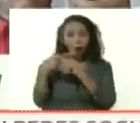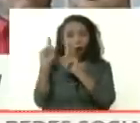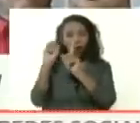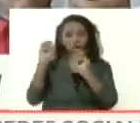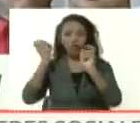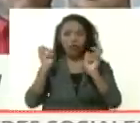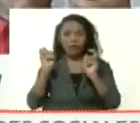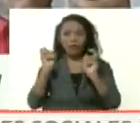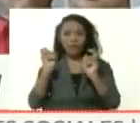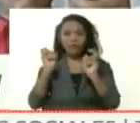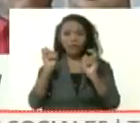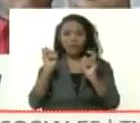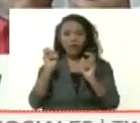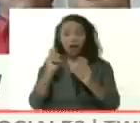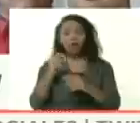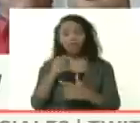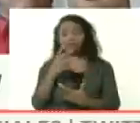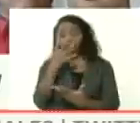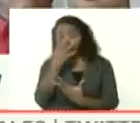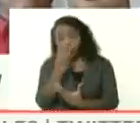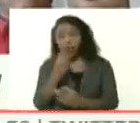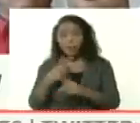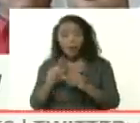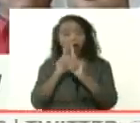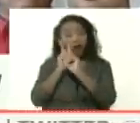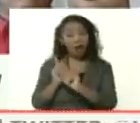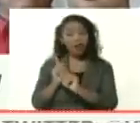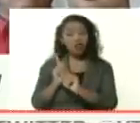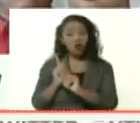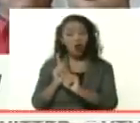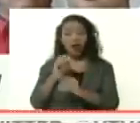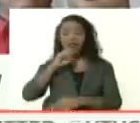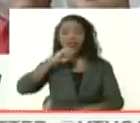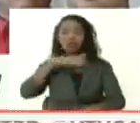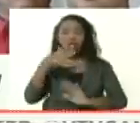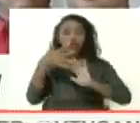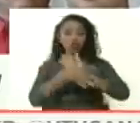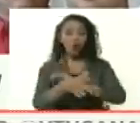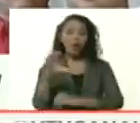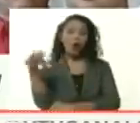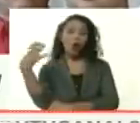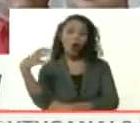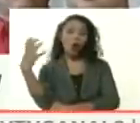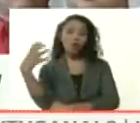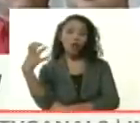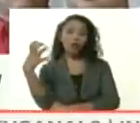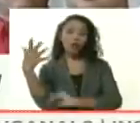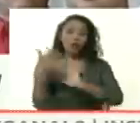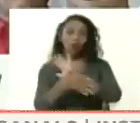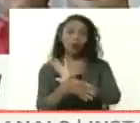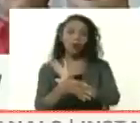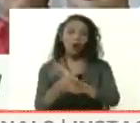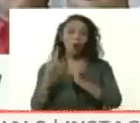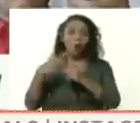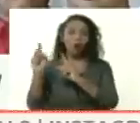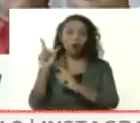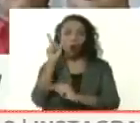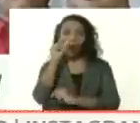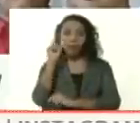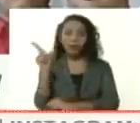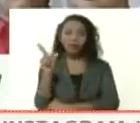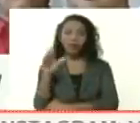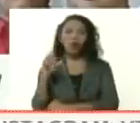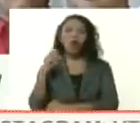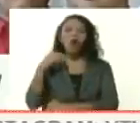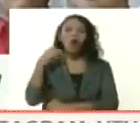tiene que, es triste, pero esa es la historia de la Colombia, gobernada por los Santos, por los Uribe, por los Duques,